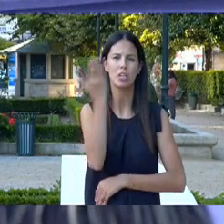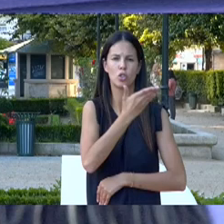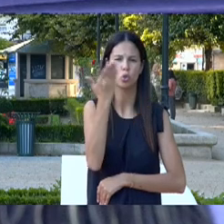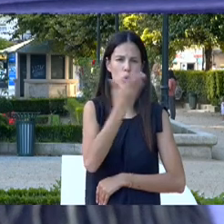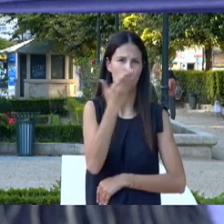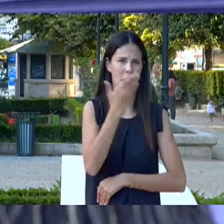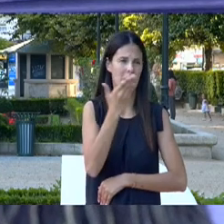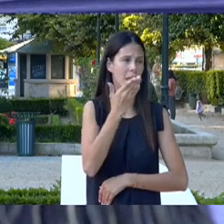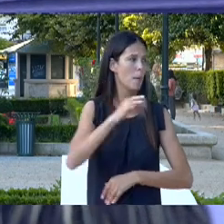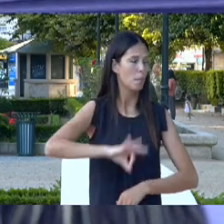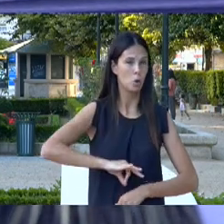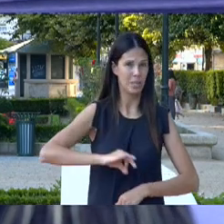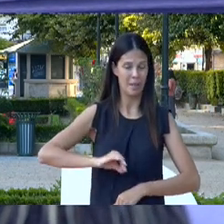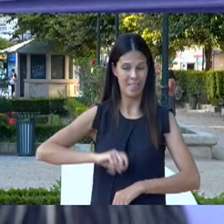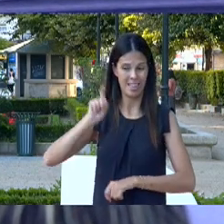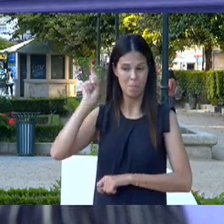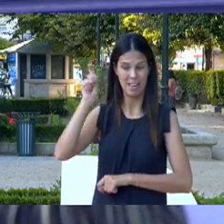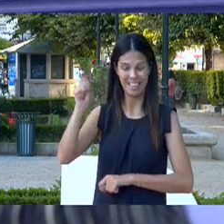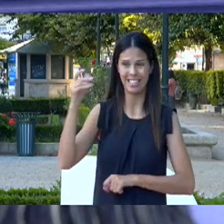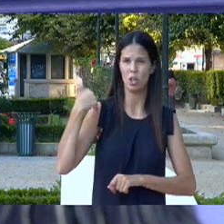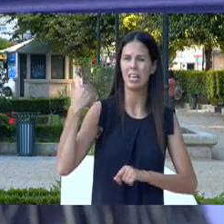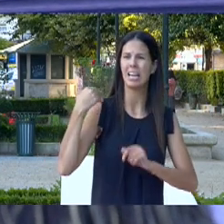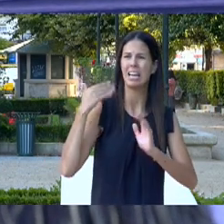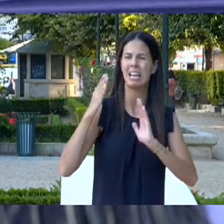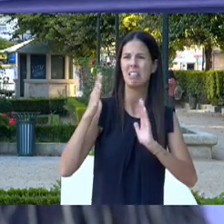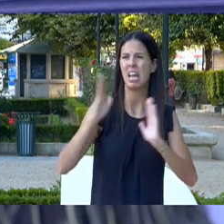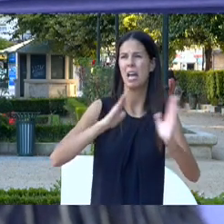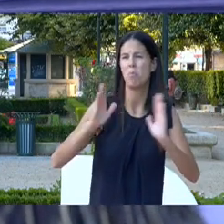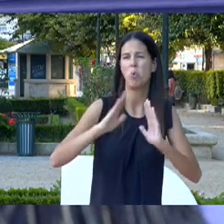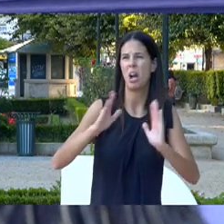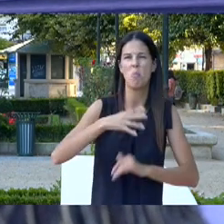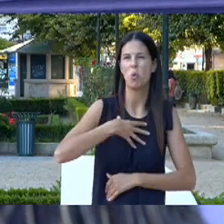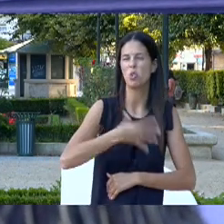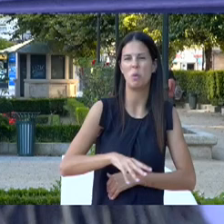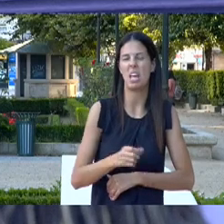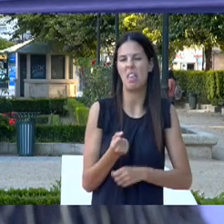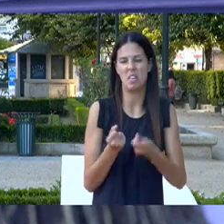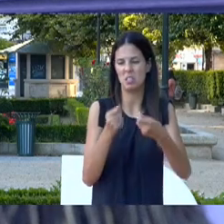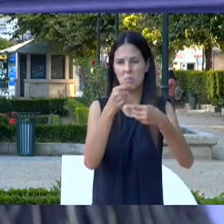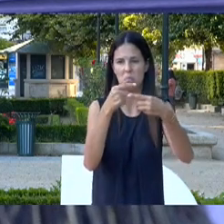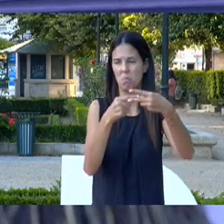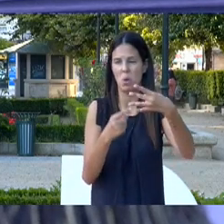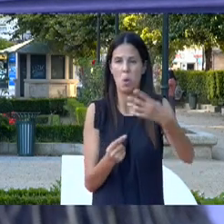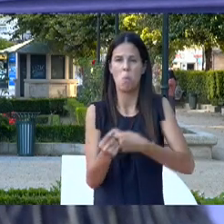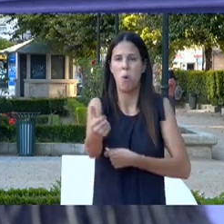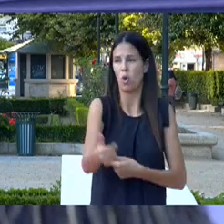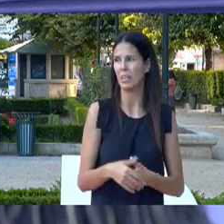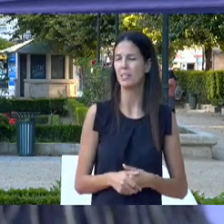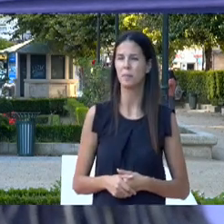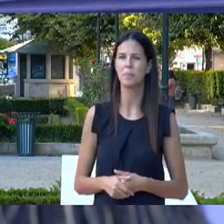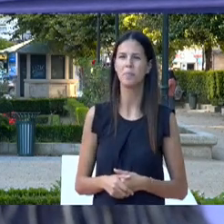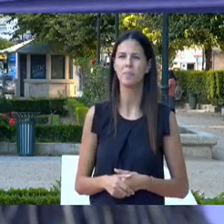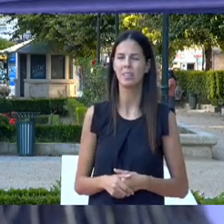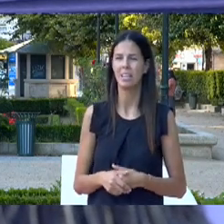Maxisterio, que en aquel momento era unha das poucas posibilidades, non? Que las pocas saídas que se les